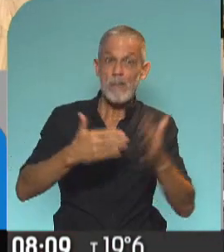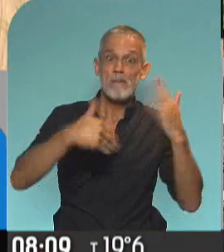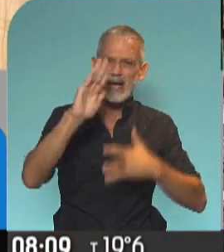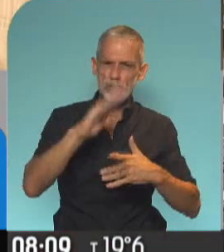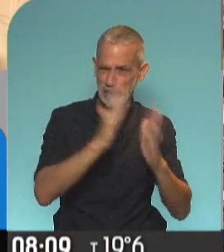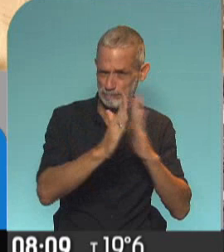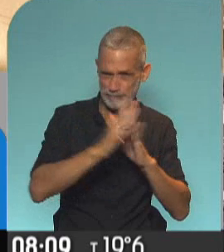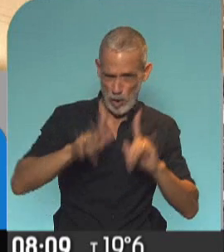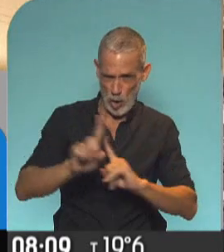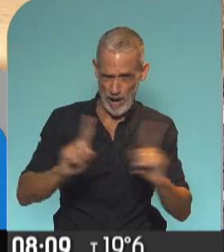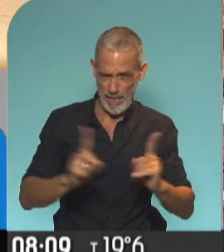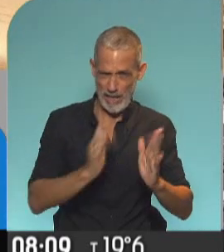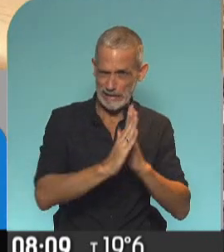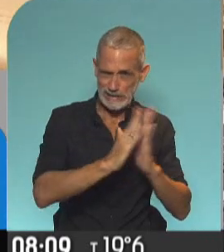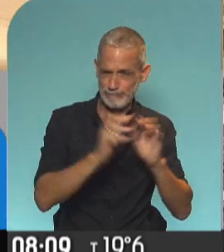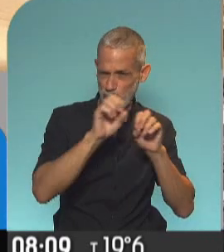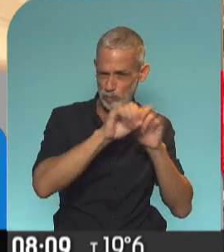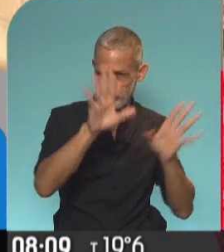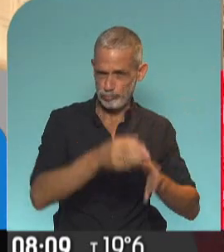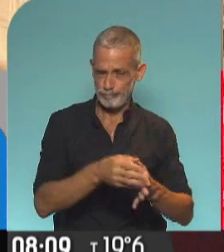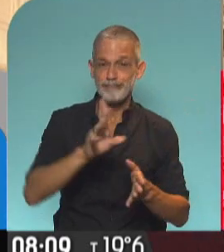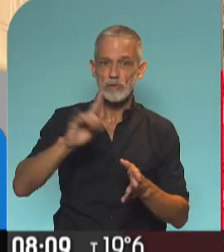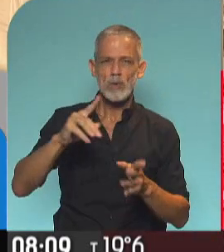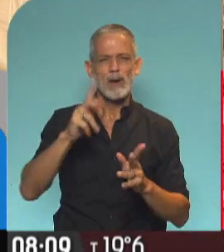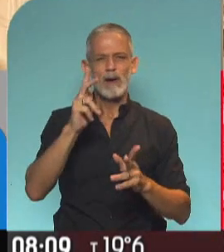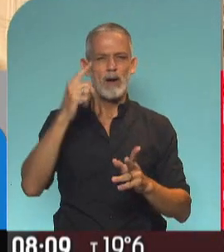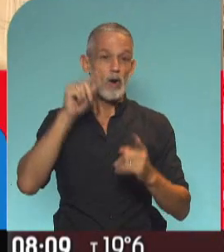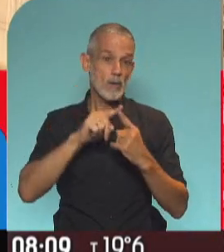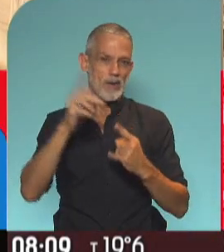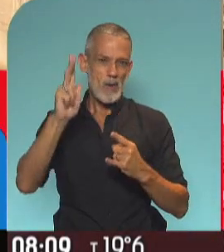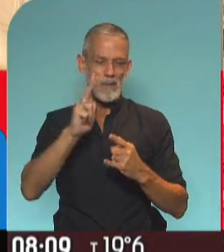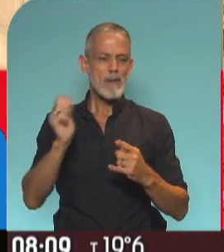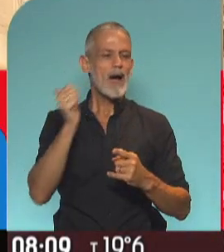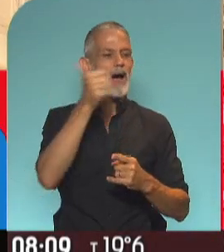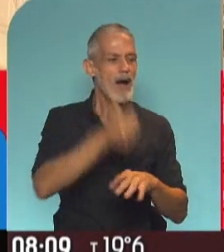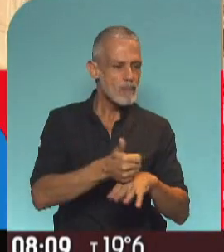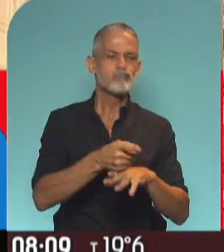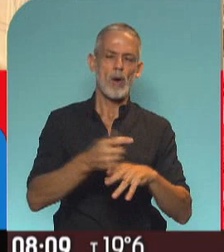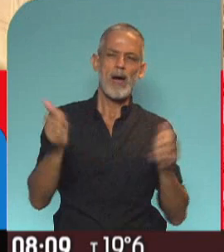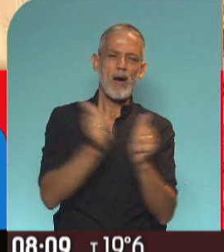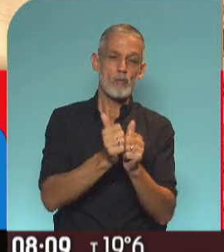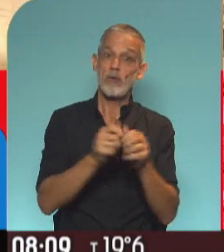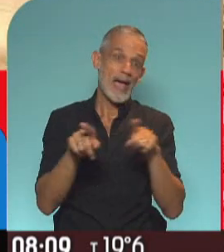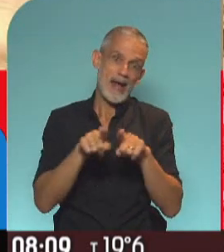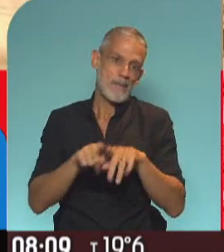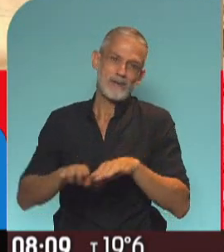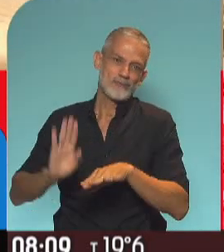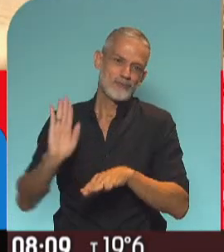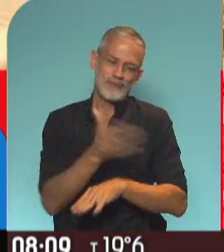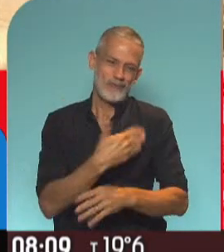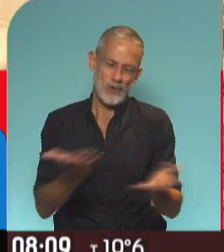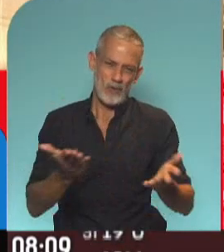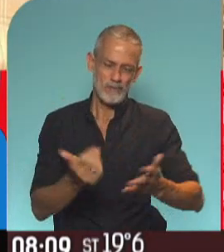mayoría. Entonces es la idea de acercarse, estar con ellos, por eso la consigna es todos son hermanos y al